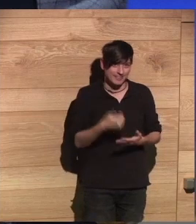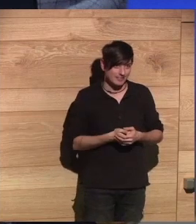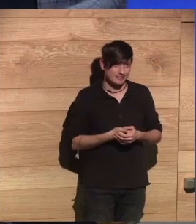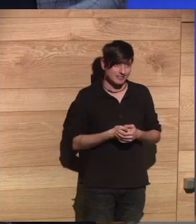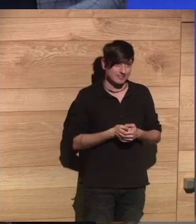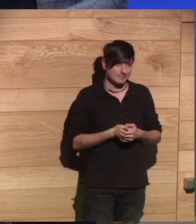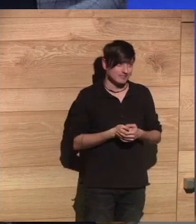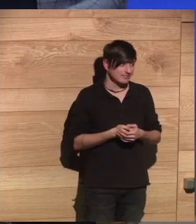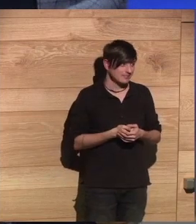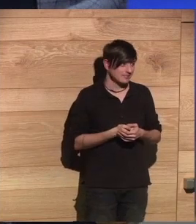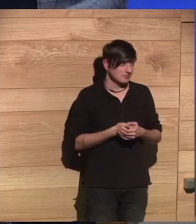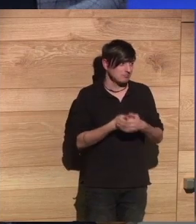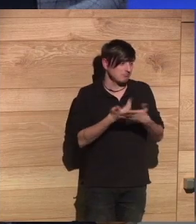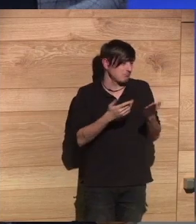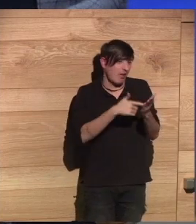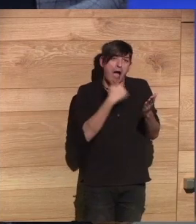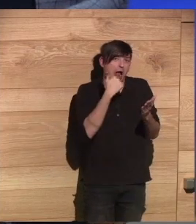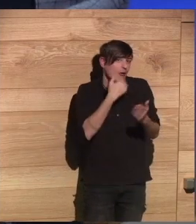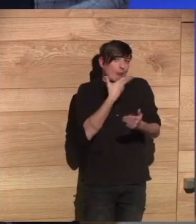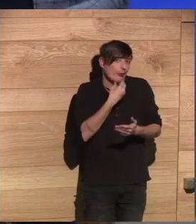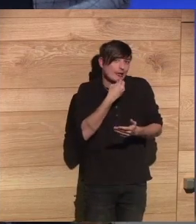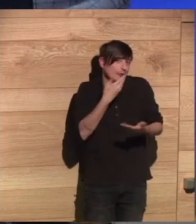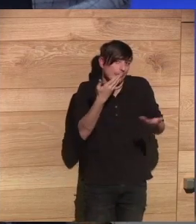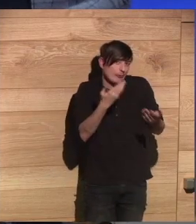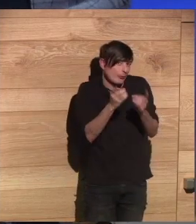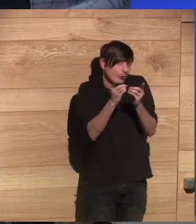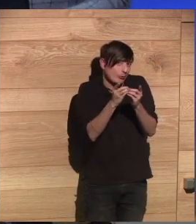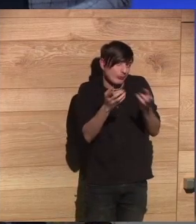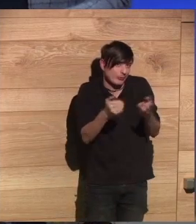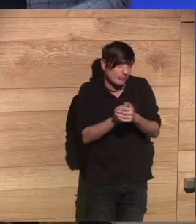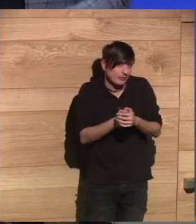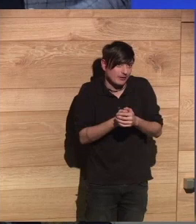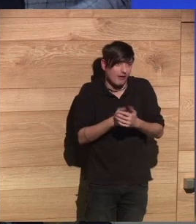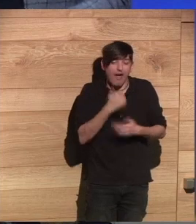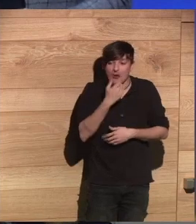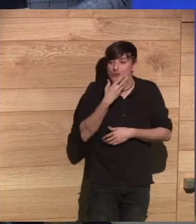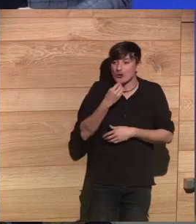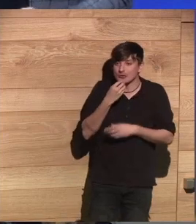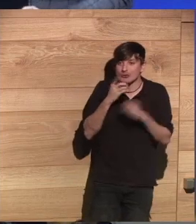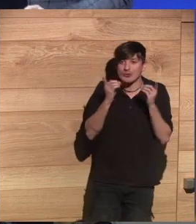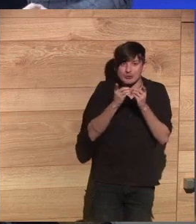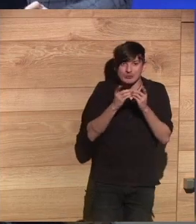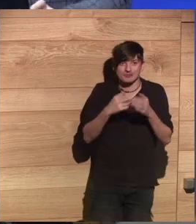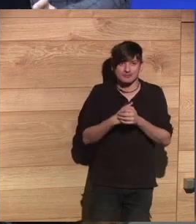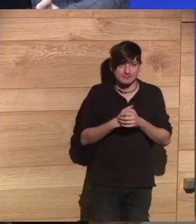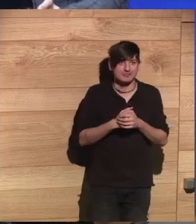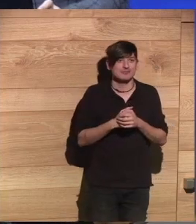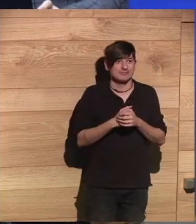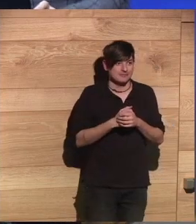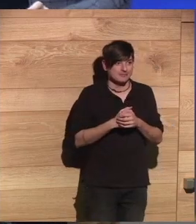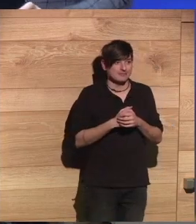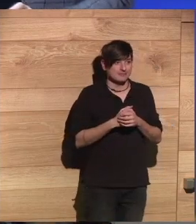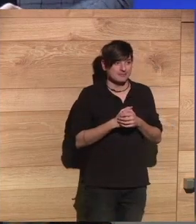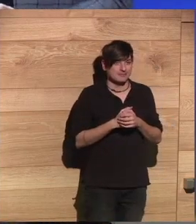¿Qué se lo ponemos? Pues de lo que tienes, algo bonito, que no se tarde mucho. Por el tiempo. Vale, algo bonito que no tarde mucho.